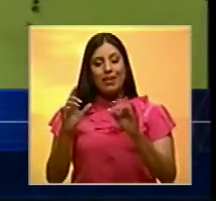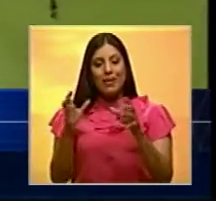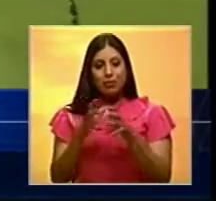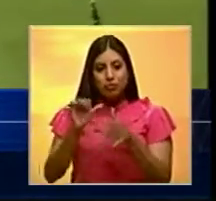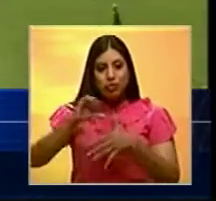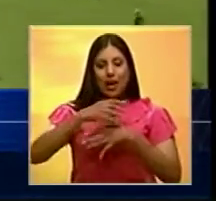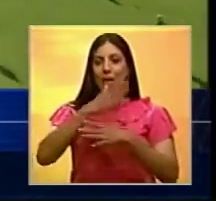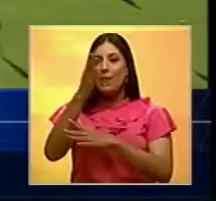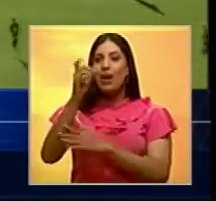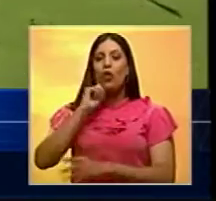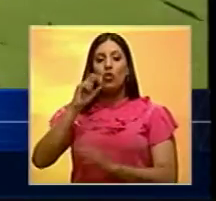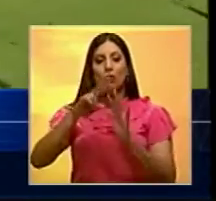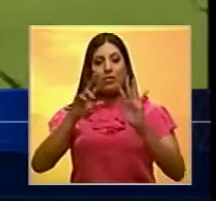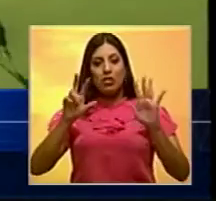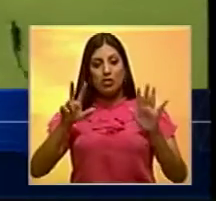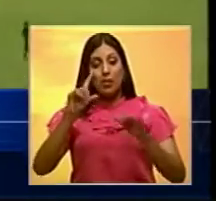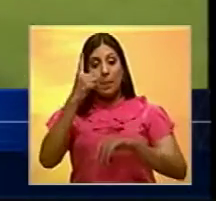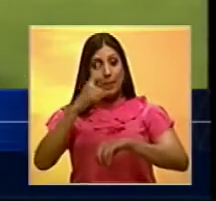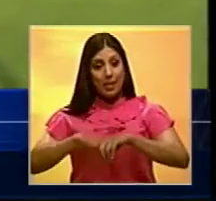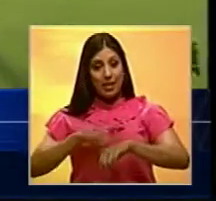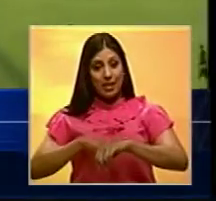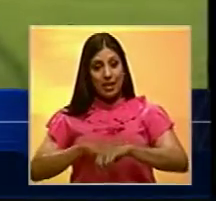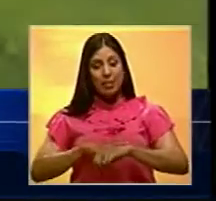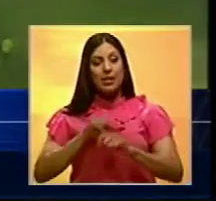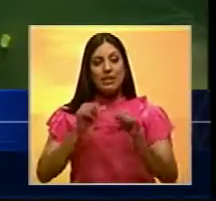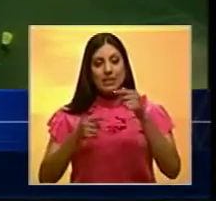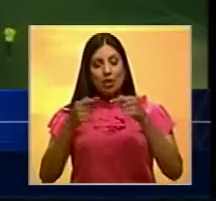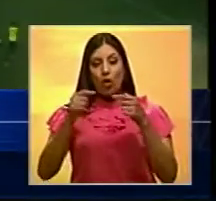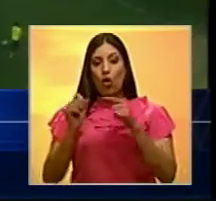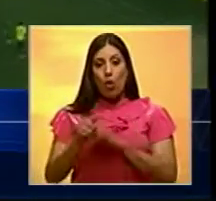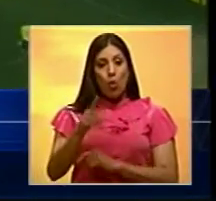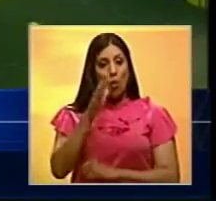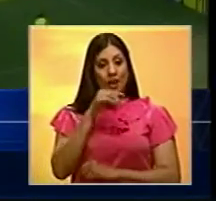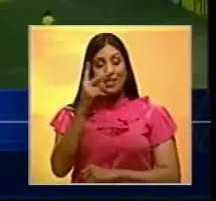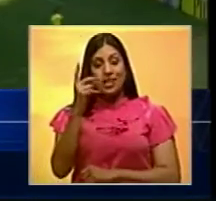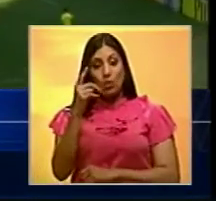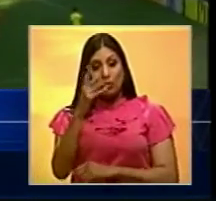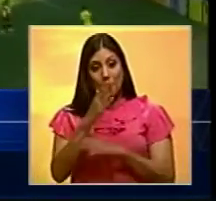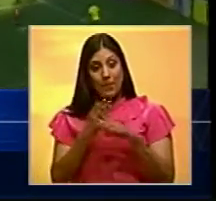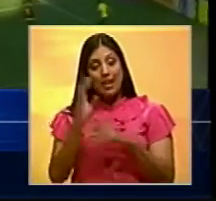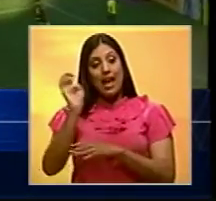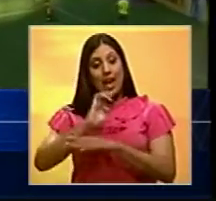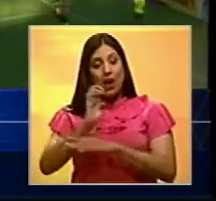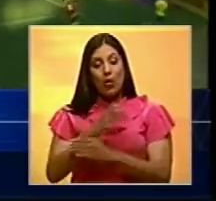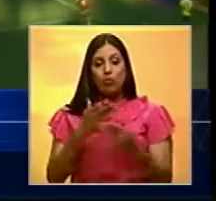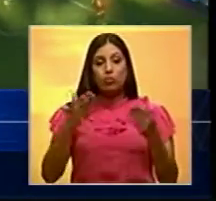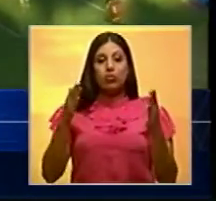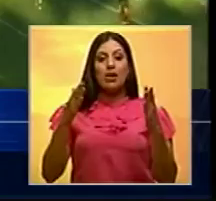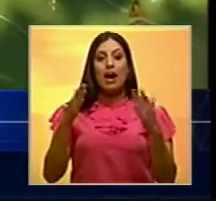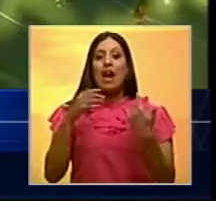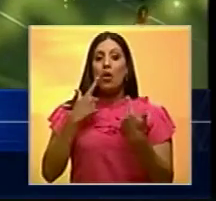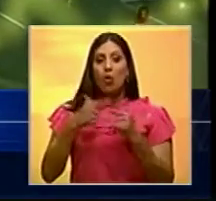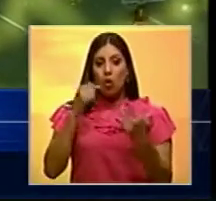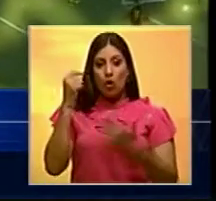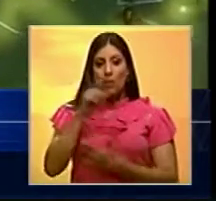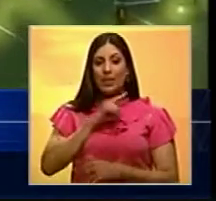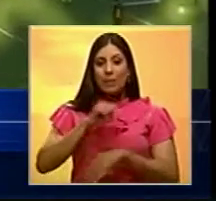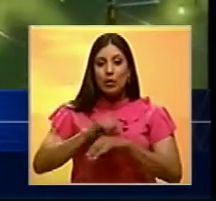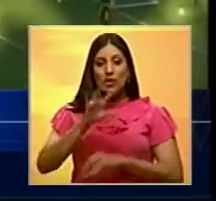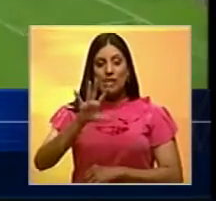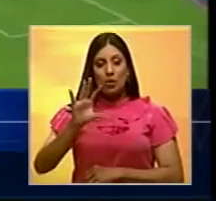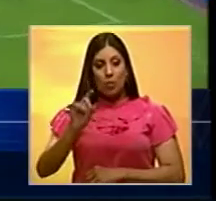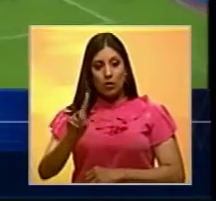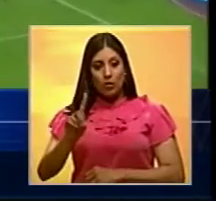sudamericanas hacia Rusia 2018. El primer tiempo se mantuvo sin goles, pero en la segunda mitad Ecuador abrió el marcador a través de Arturo Mina al minuto